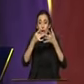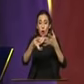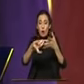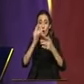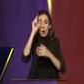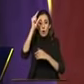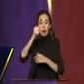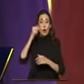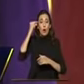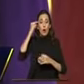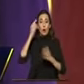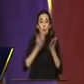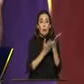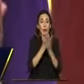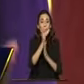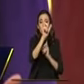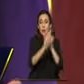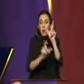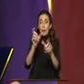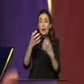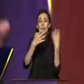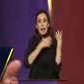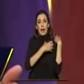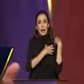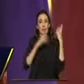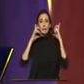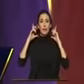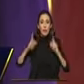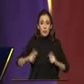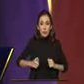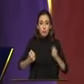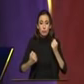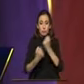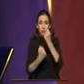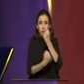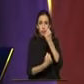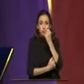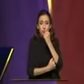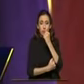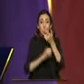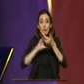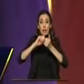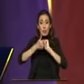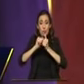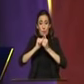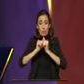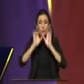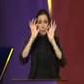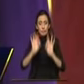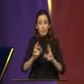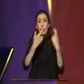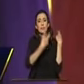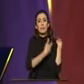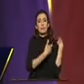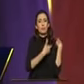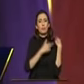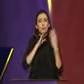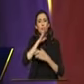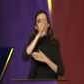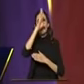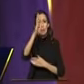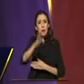al servicio de los ciudadanos, garantizar la salud, fomentar la educación de calidad y el deporte, son tareas